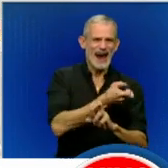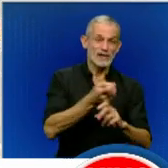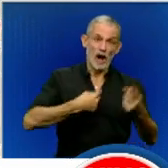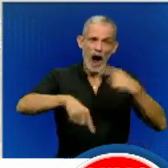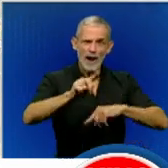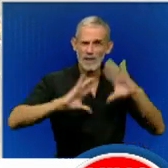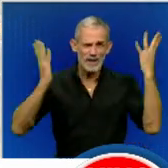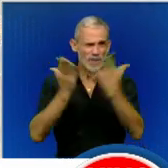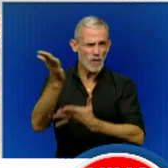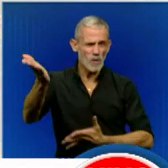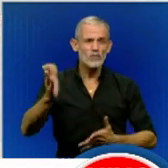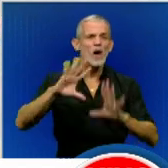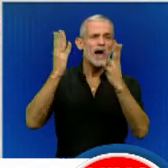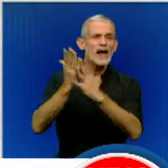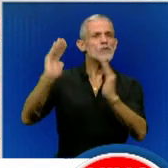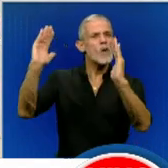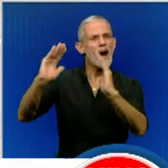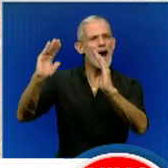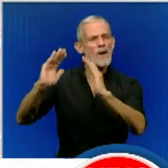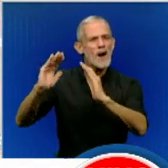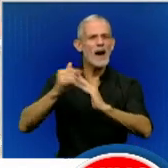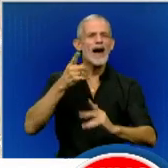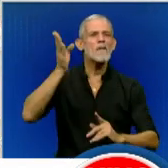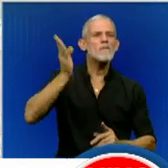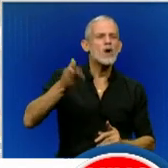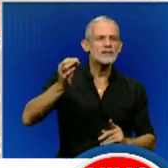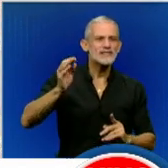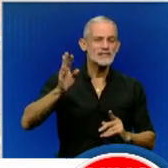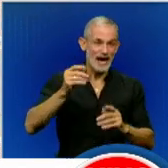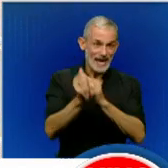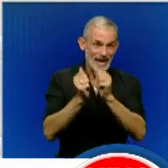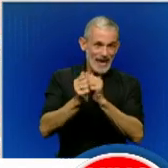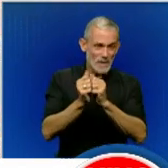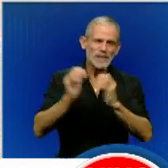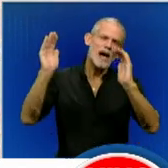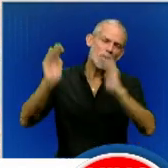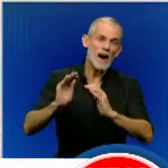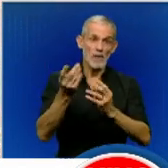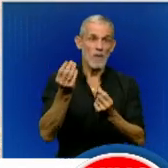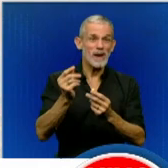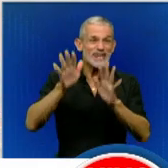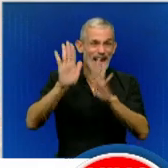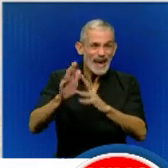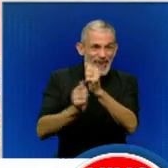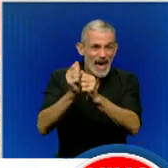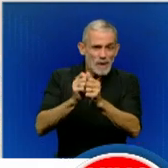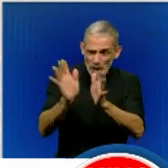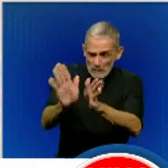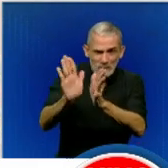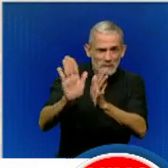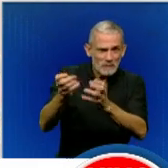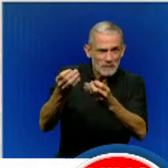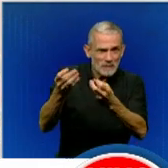del mundo el mundo baja la tasa de las empresas porque el dinero que queda dentro de las empresas el dinero que se